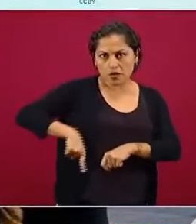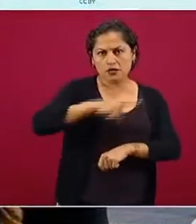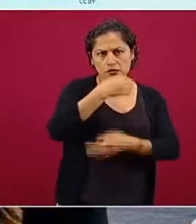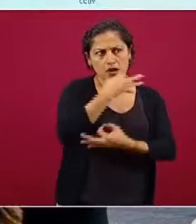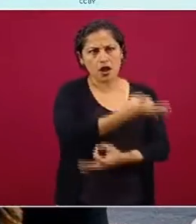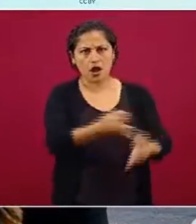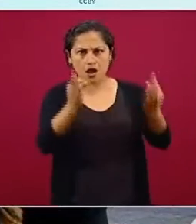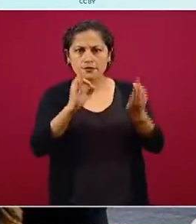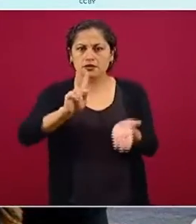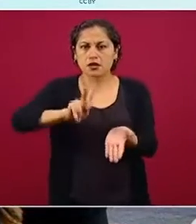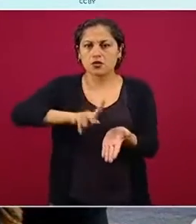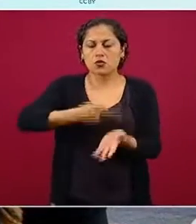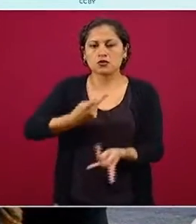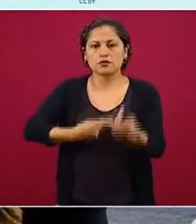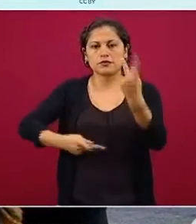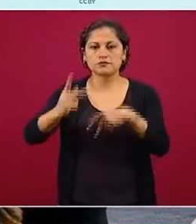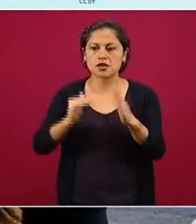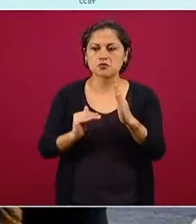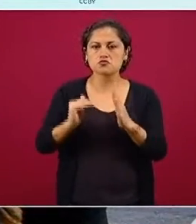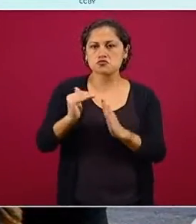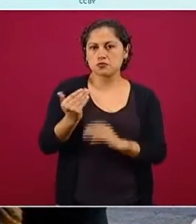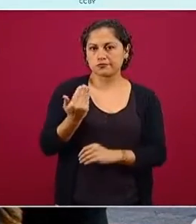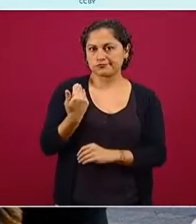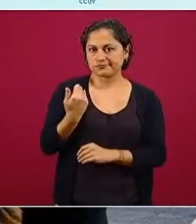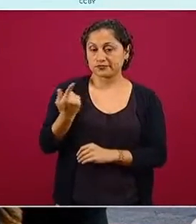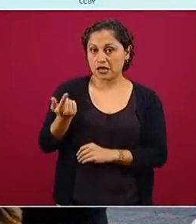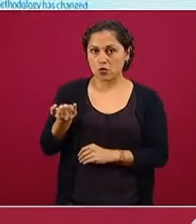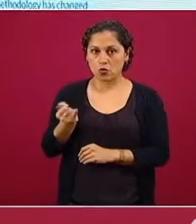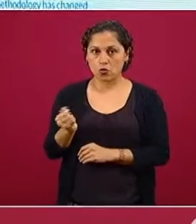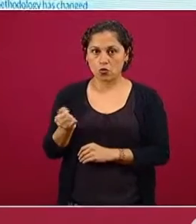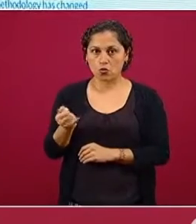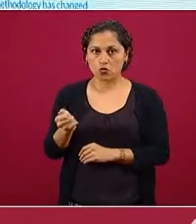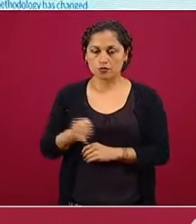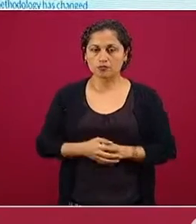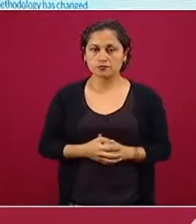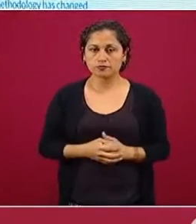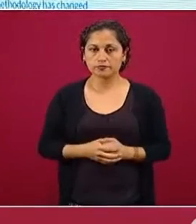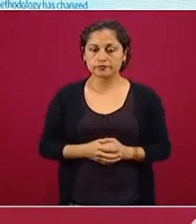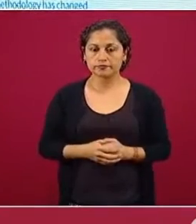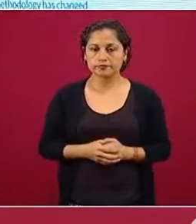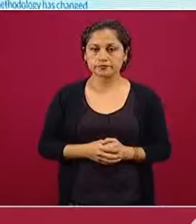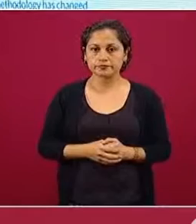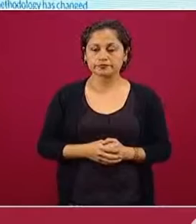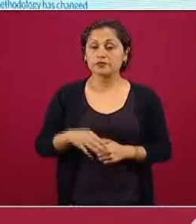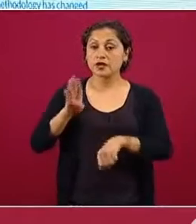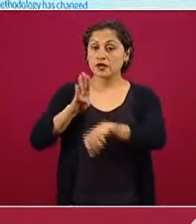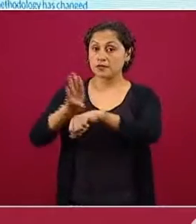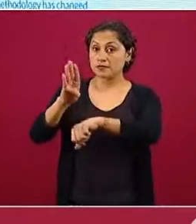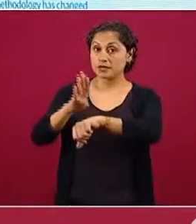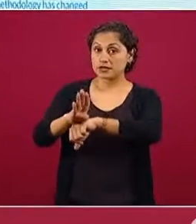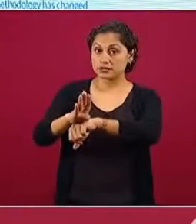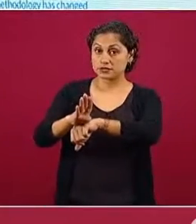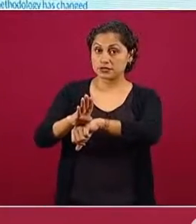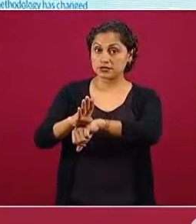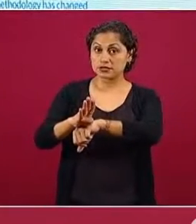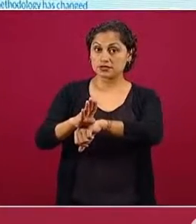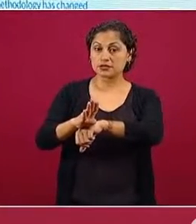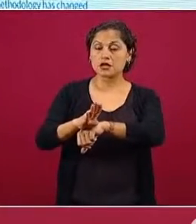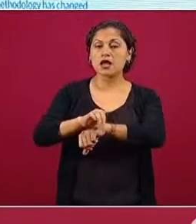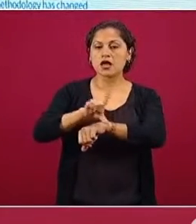Unidos. Hay un rebrote reciente, esto es junio, reciente. Brasil empezó un